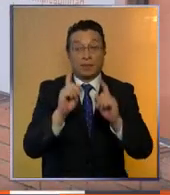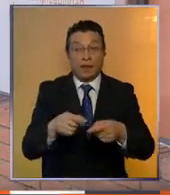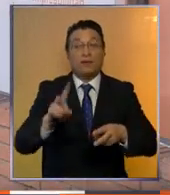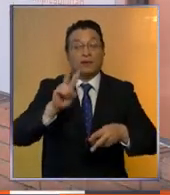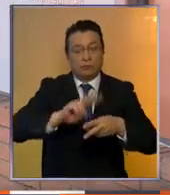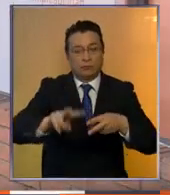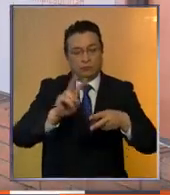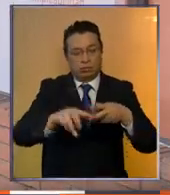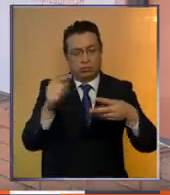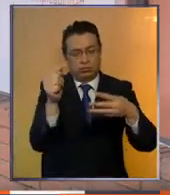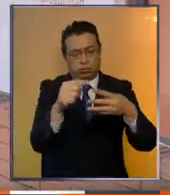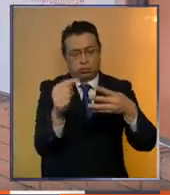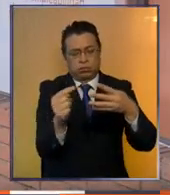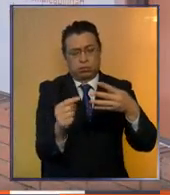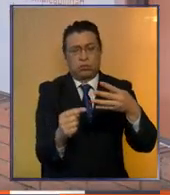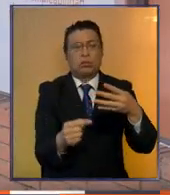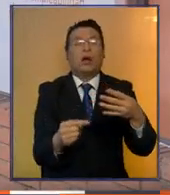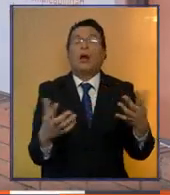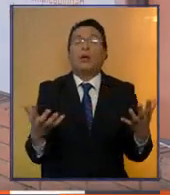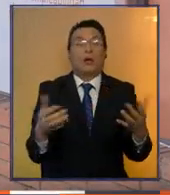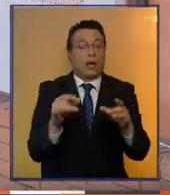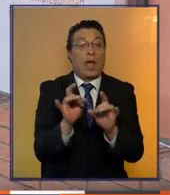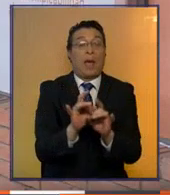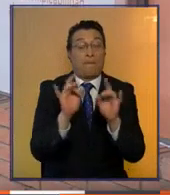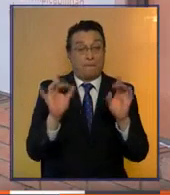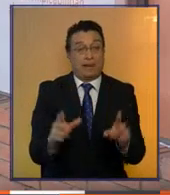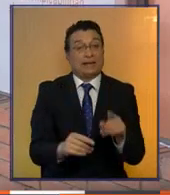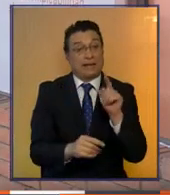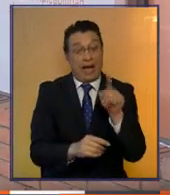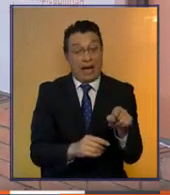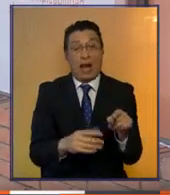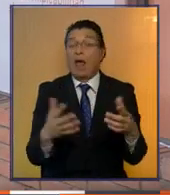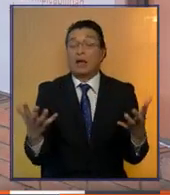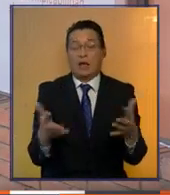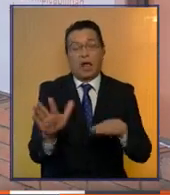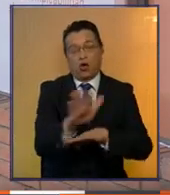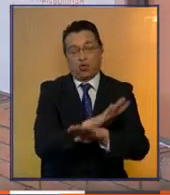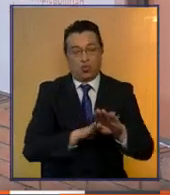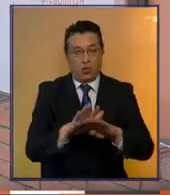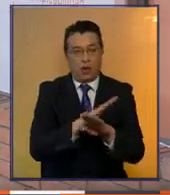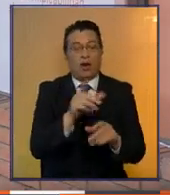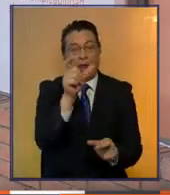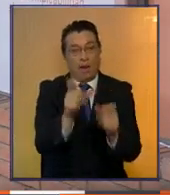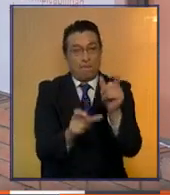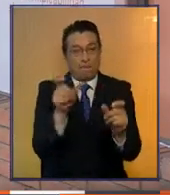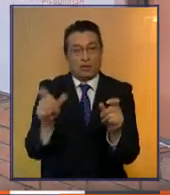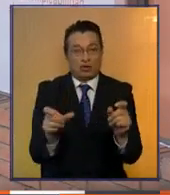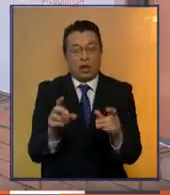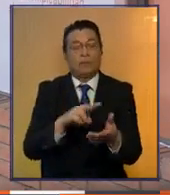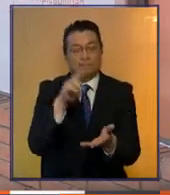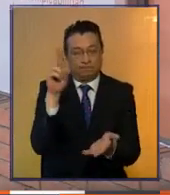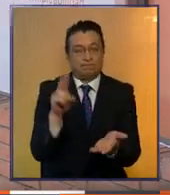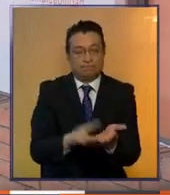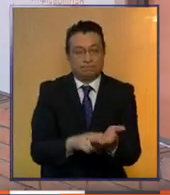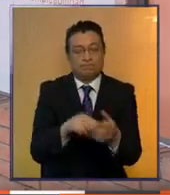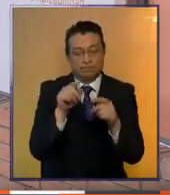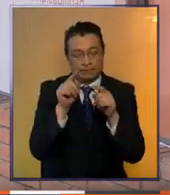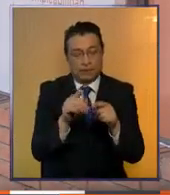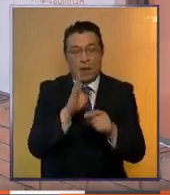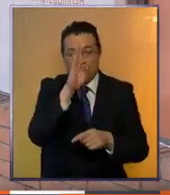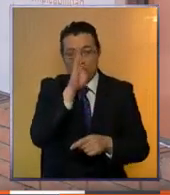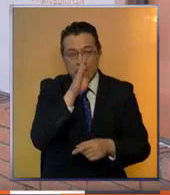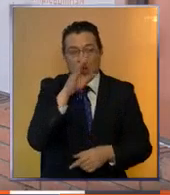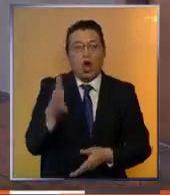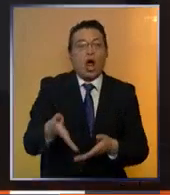serie de conductas en el caso en particular que protejan a las personas efectivamente de perros